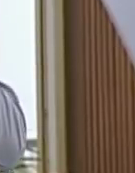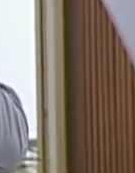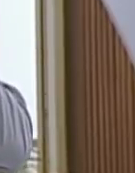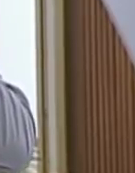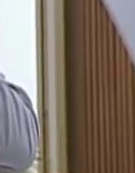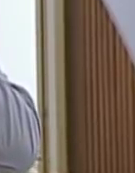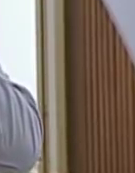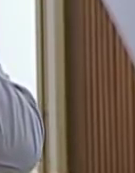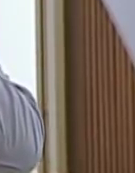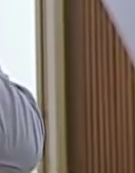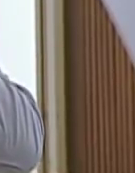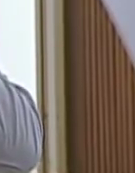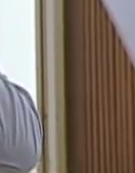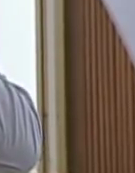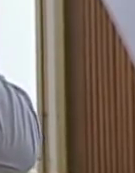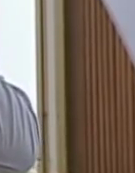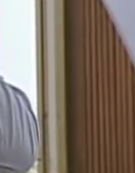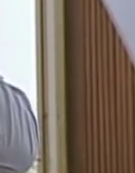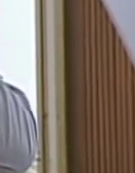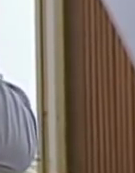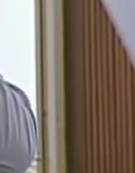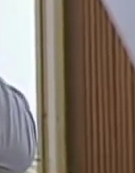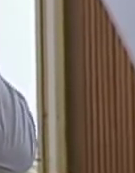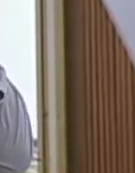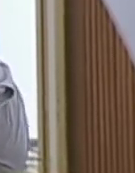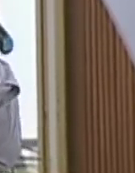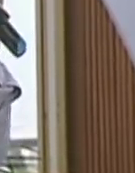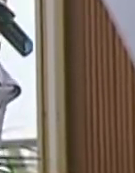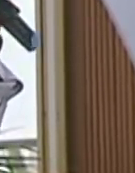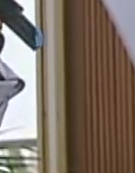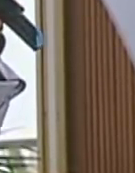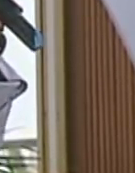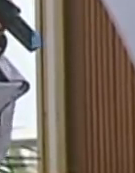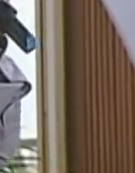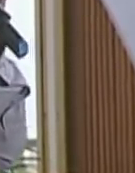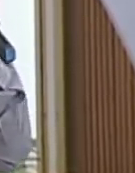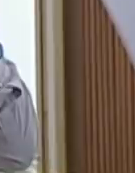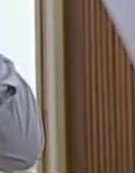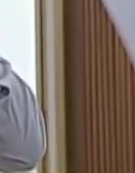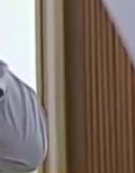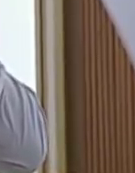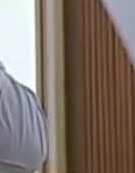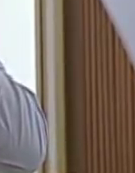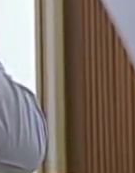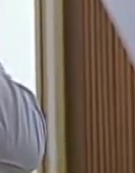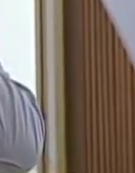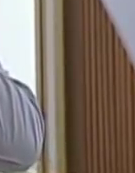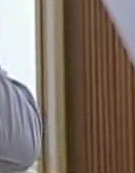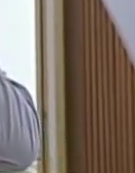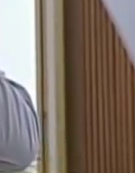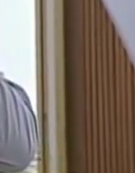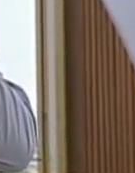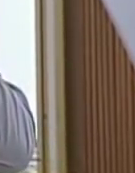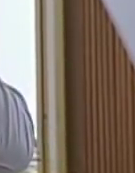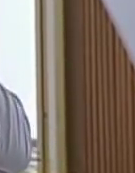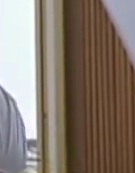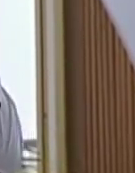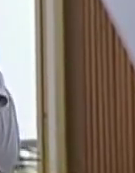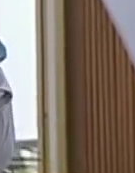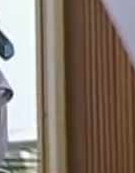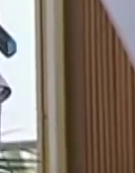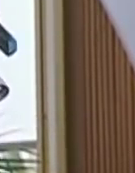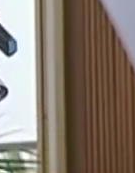Consejo de Científicos, que espero que me apoyen en esta gran misión, el personal de científicos y doctores de la BAE, que también nos pueden dar todas